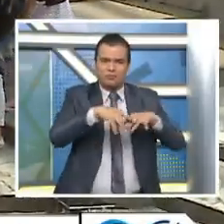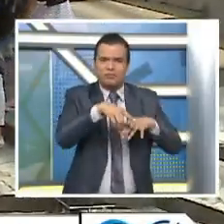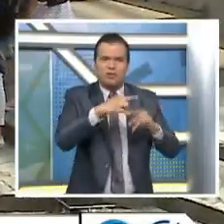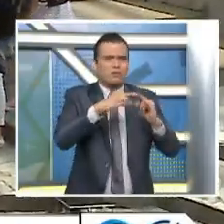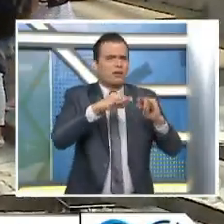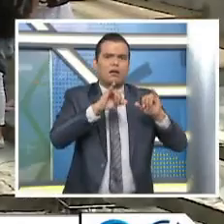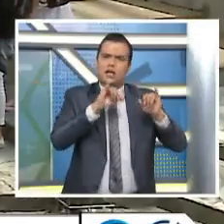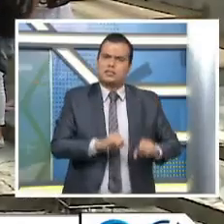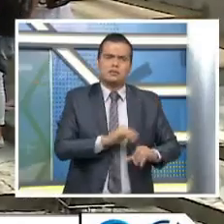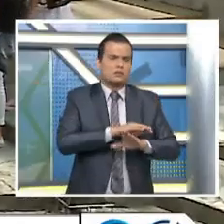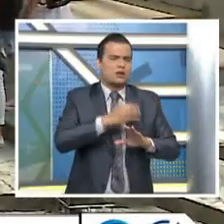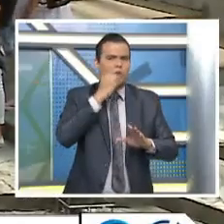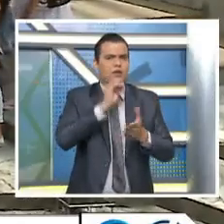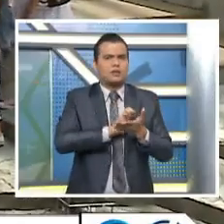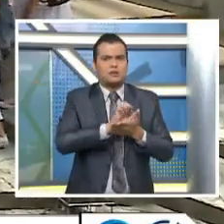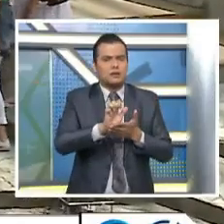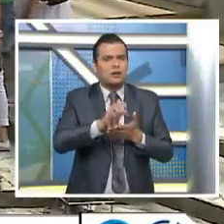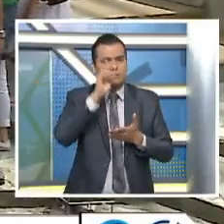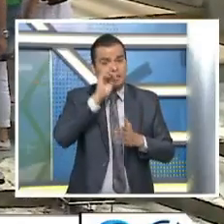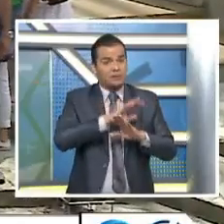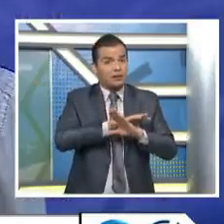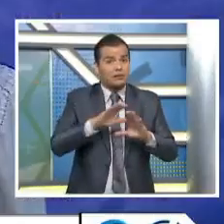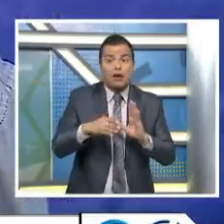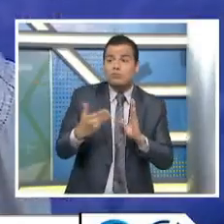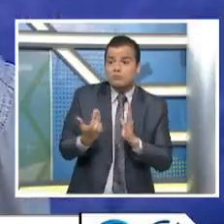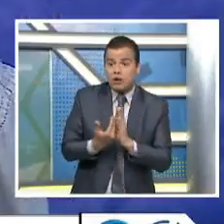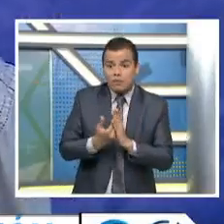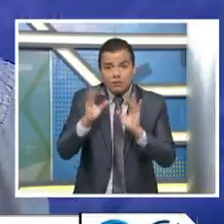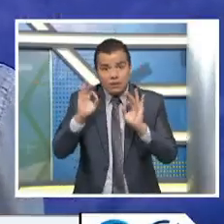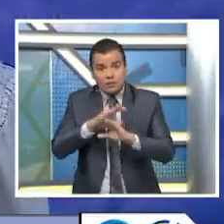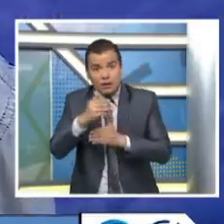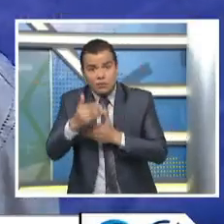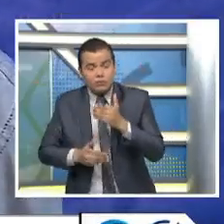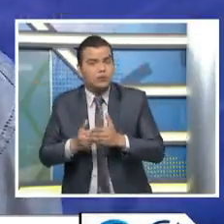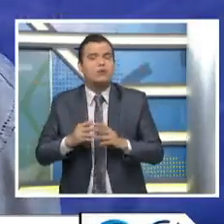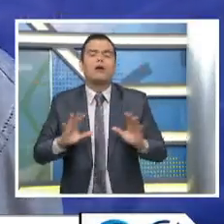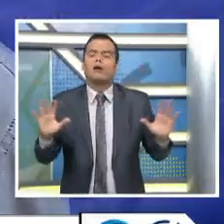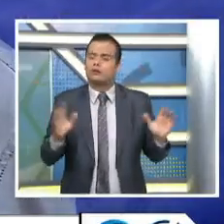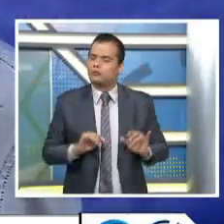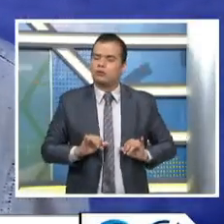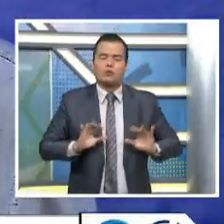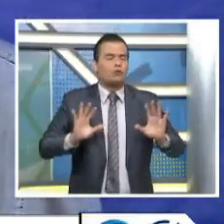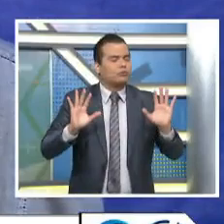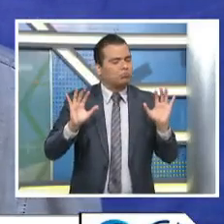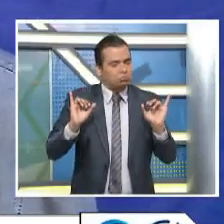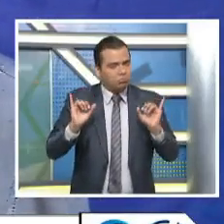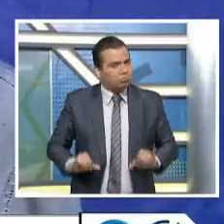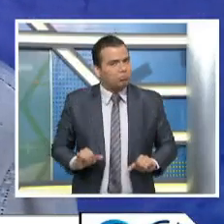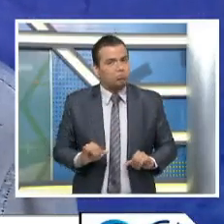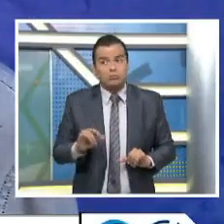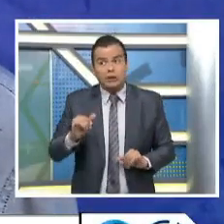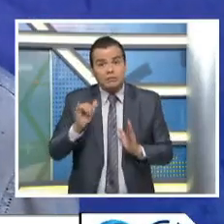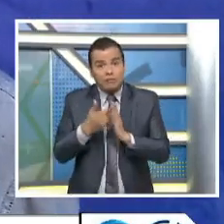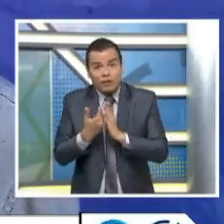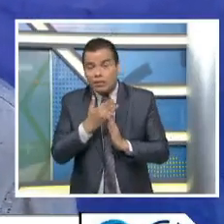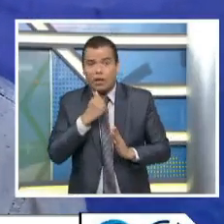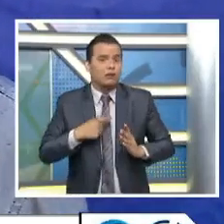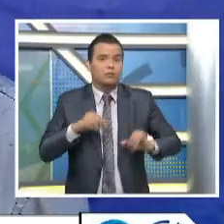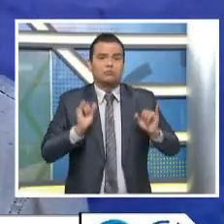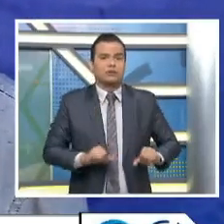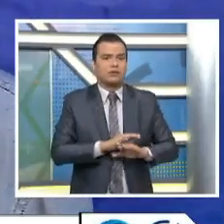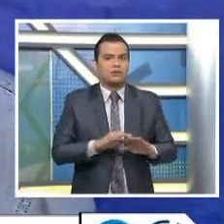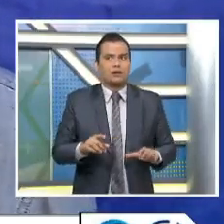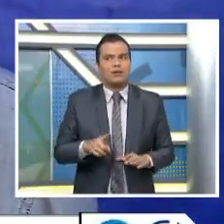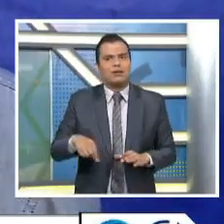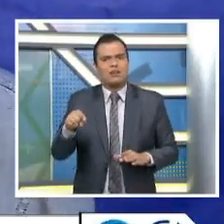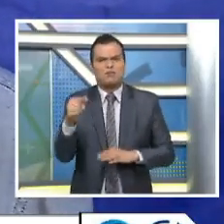no cesará en sus intenciones hasta no tener garantías. Lo hago porque se tiene que hacer política de calidad. no política